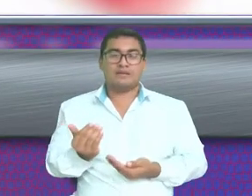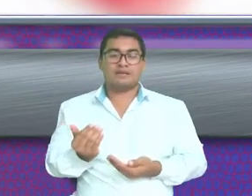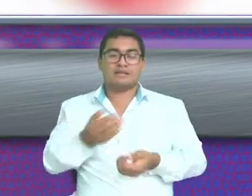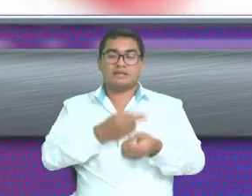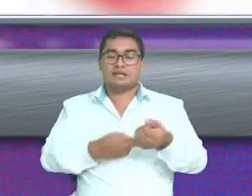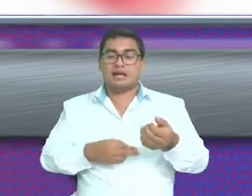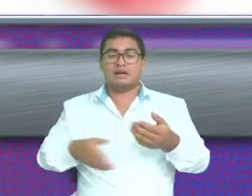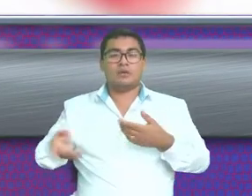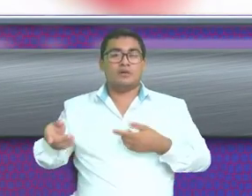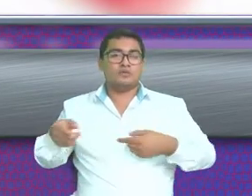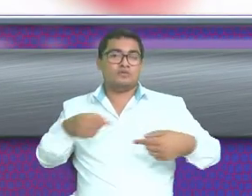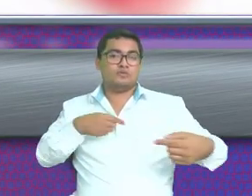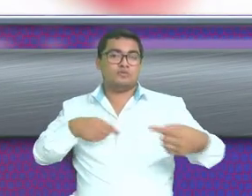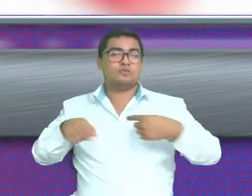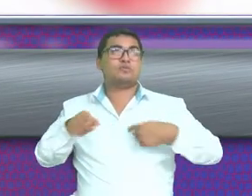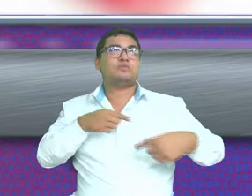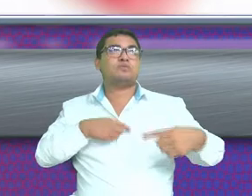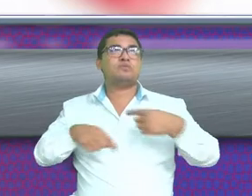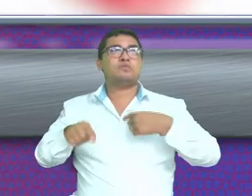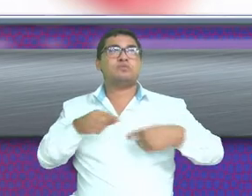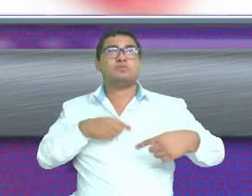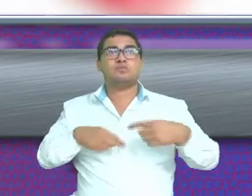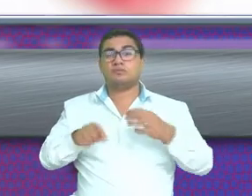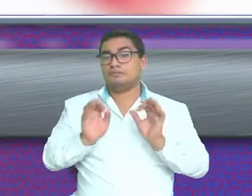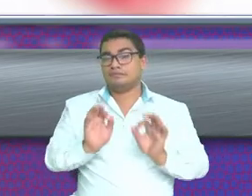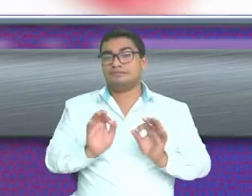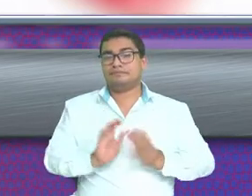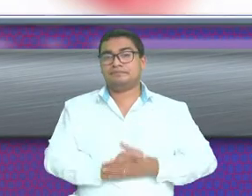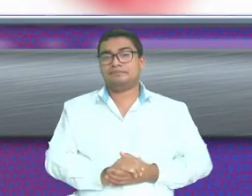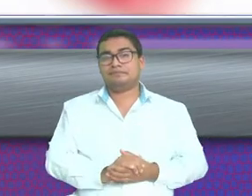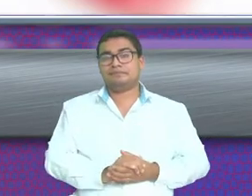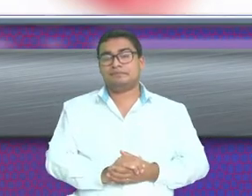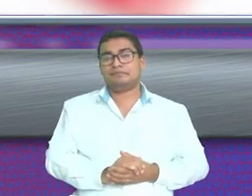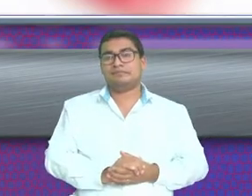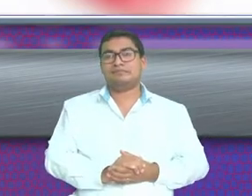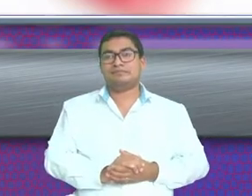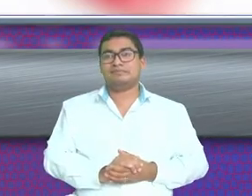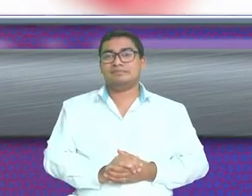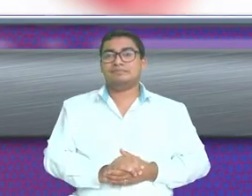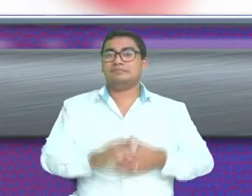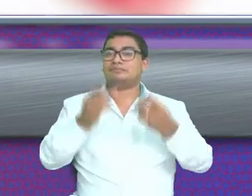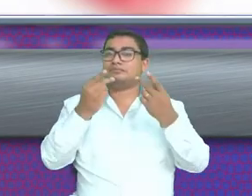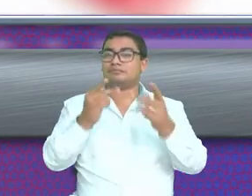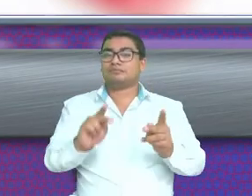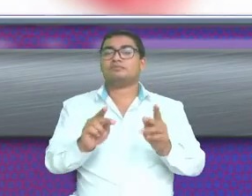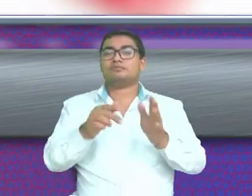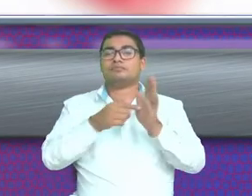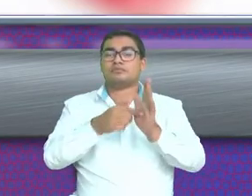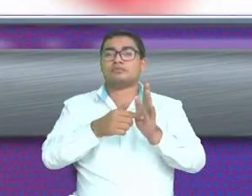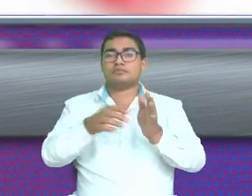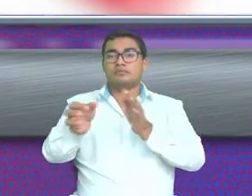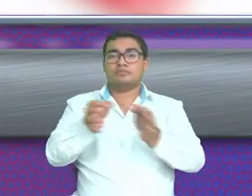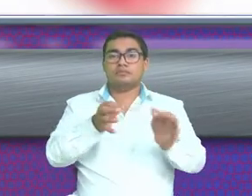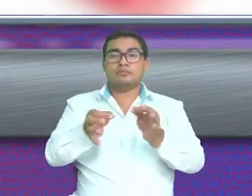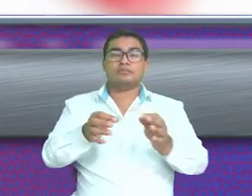niño y extraiga, ¿no? Pero fíjate que si nosotros definimos el corazón en